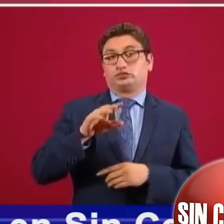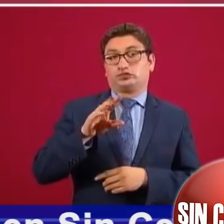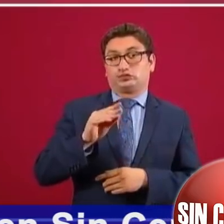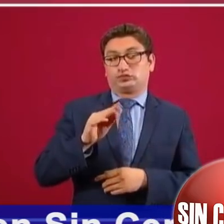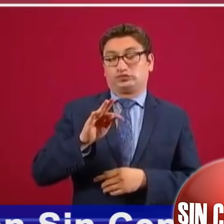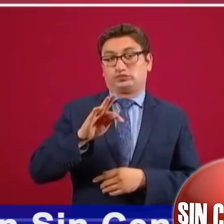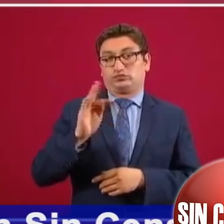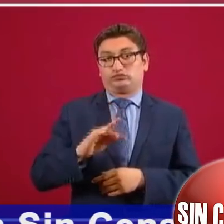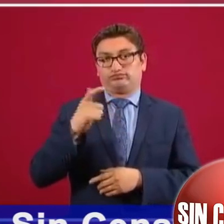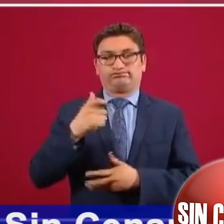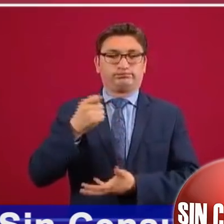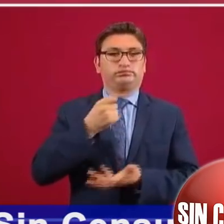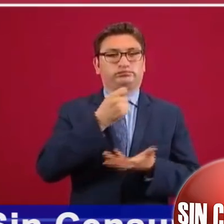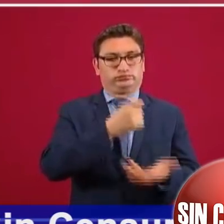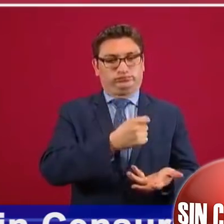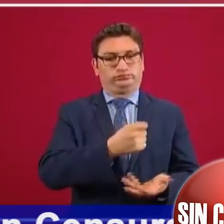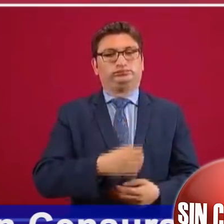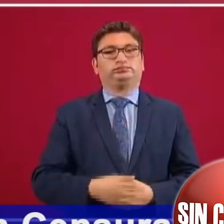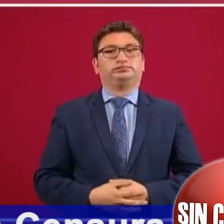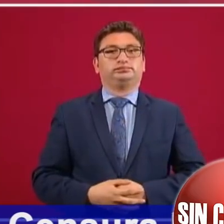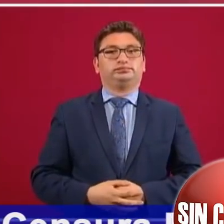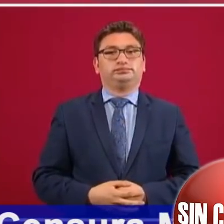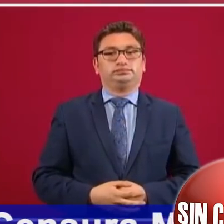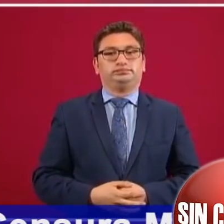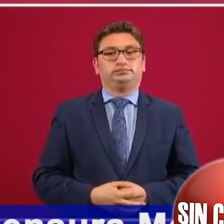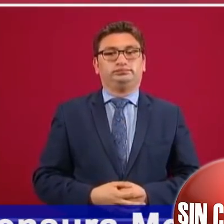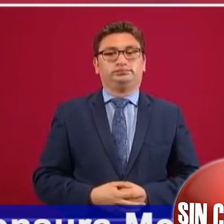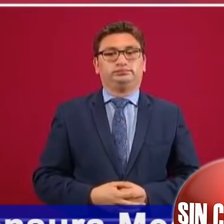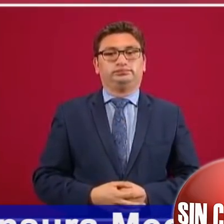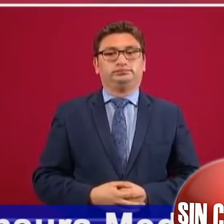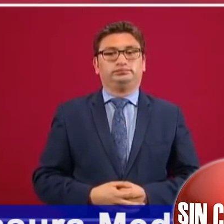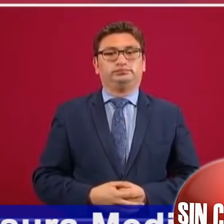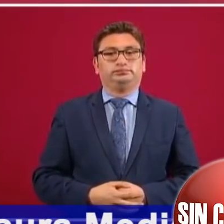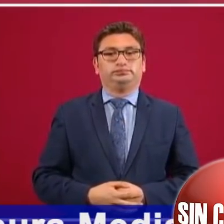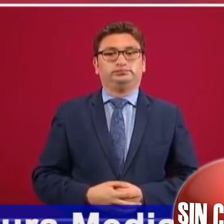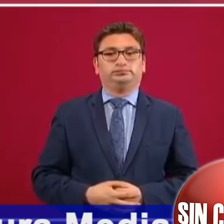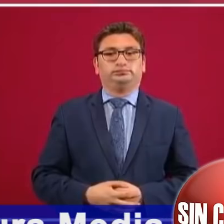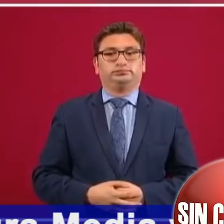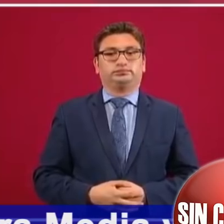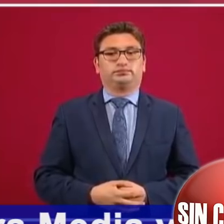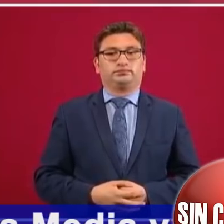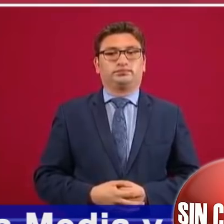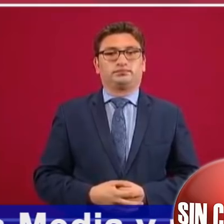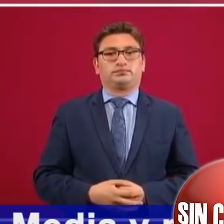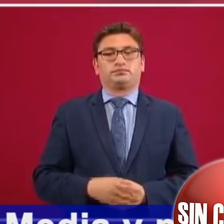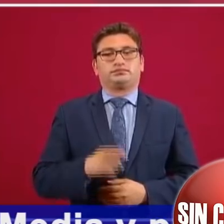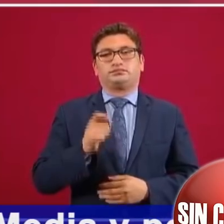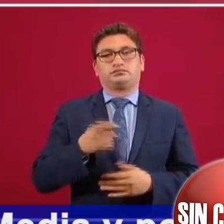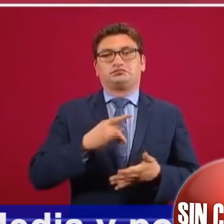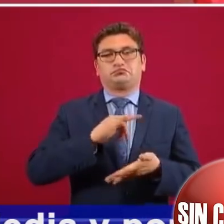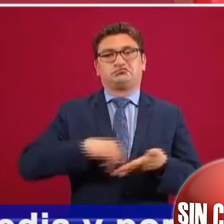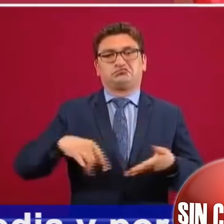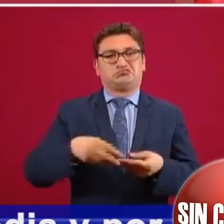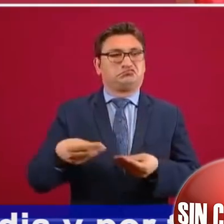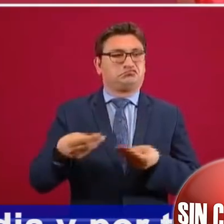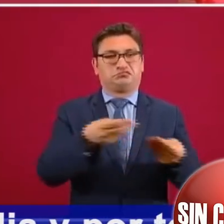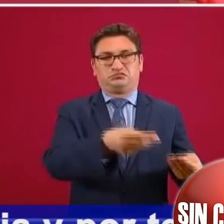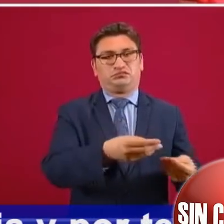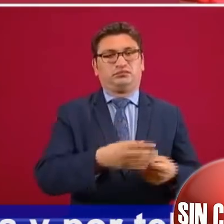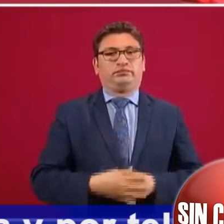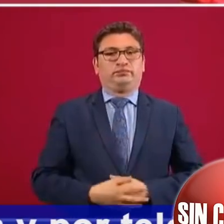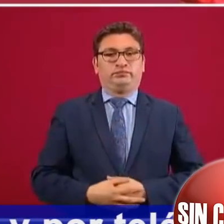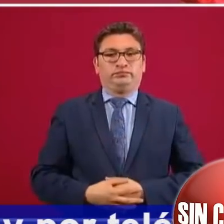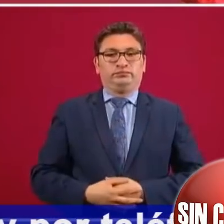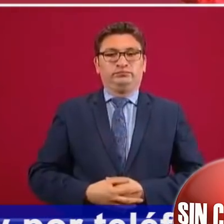su presupuesto de transferencias federales. Es decir, es un cheque que